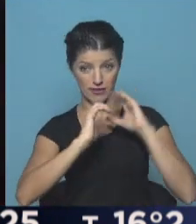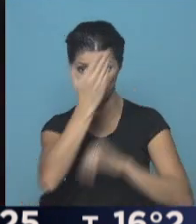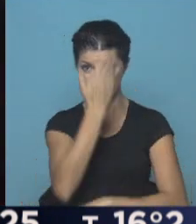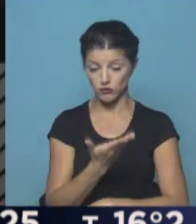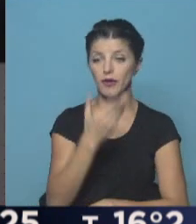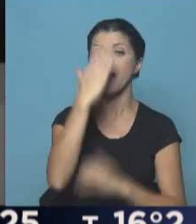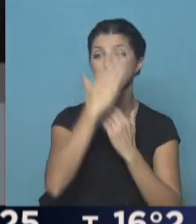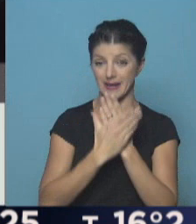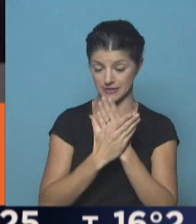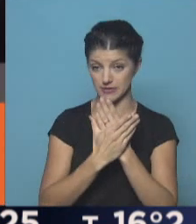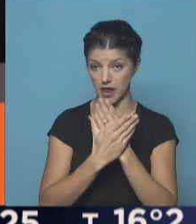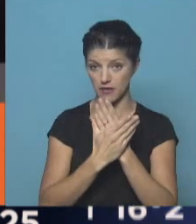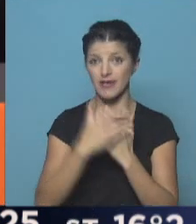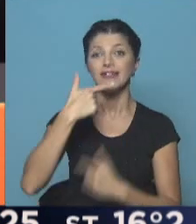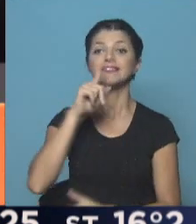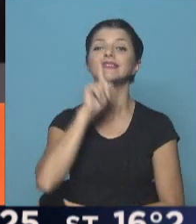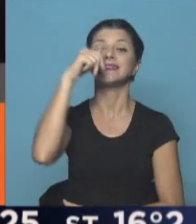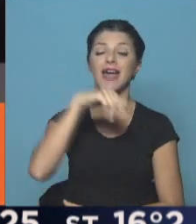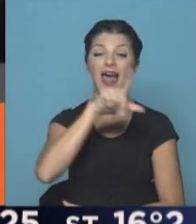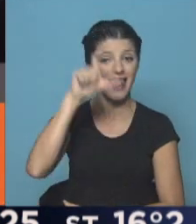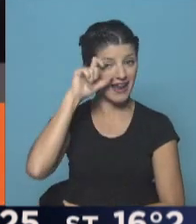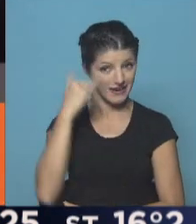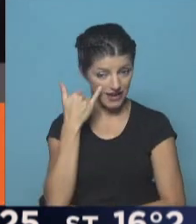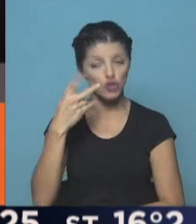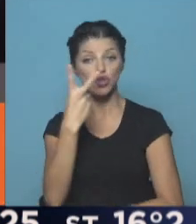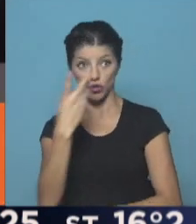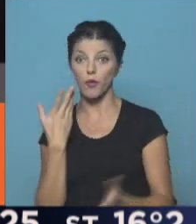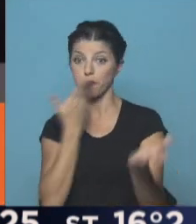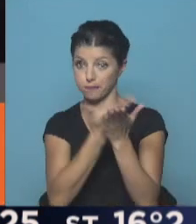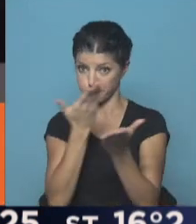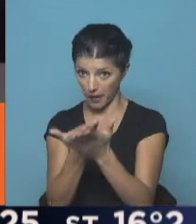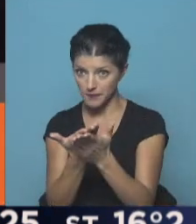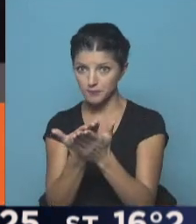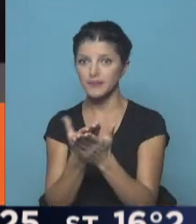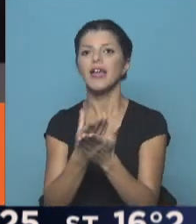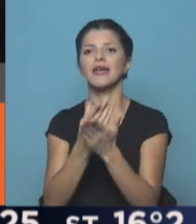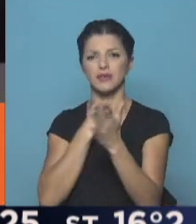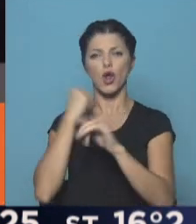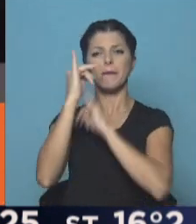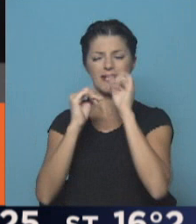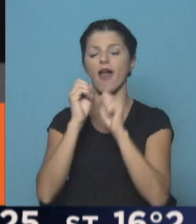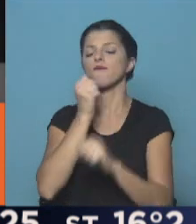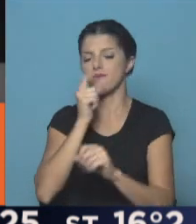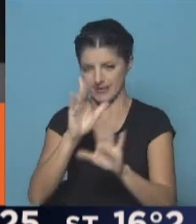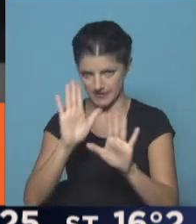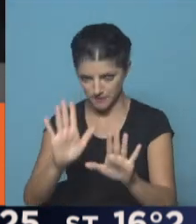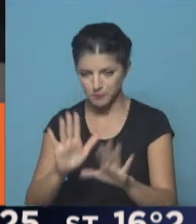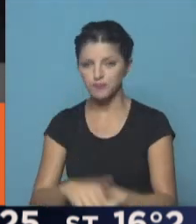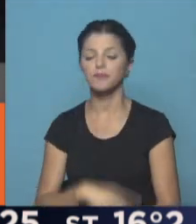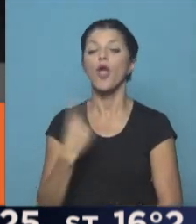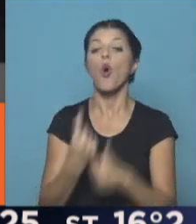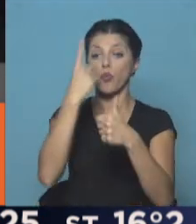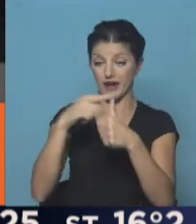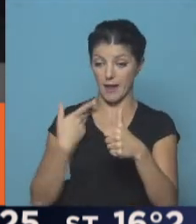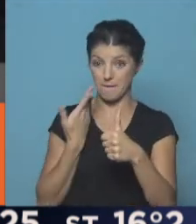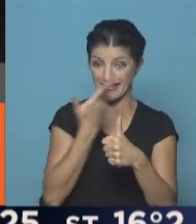ya en varias oportunidades, hemos hecho dos presentaciones. Quiero tratar de explicarlas de manera simple. Una de las